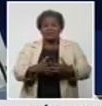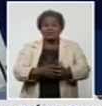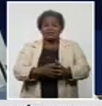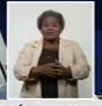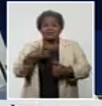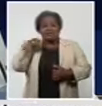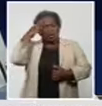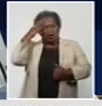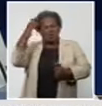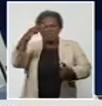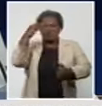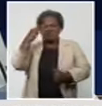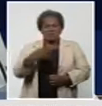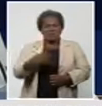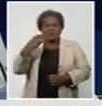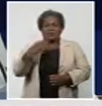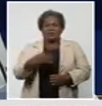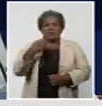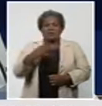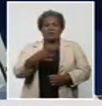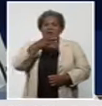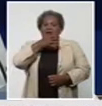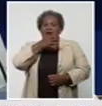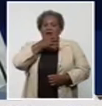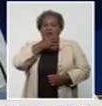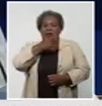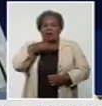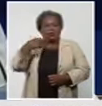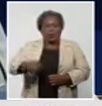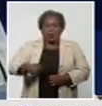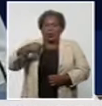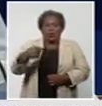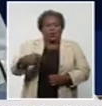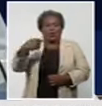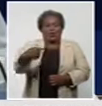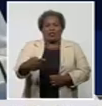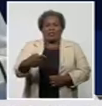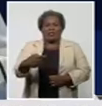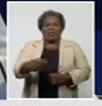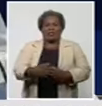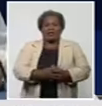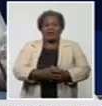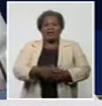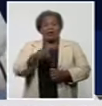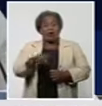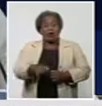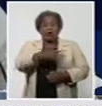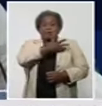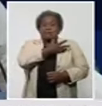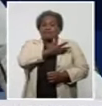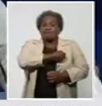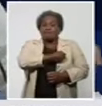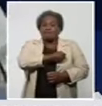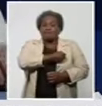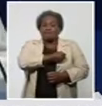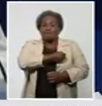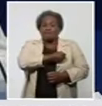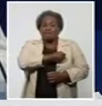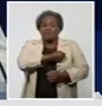recordamos siempre en todas nuestras actividades. Hoy, lamentablemente, no lo hubiéramos